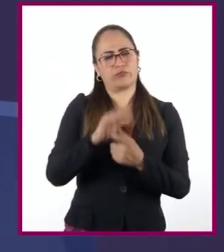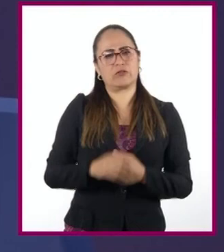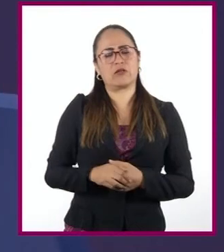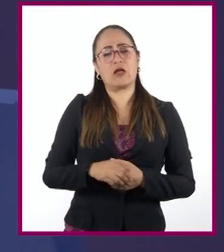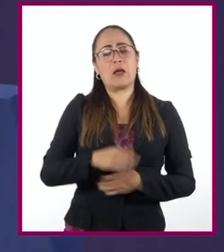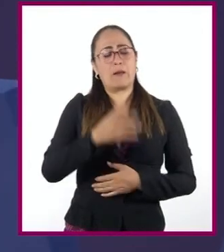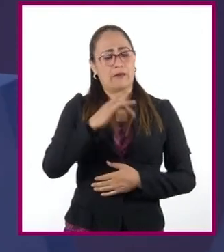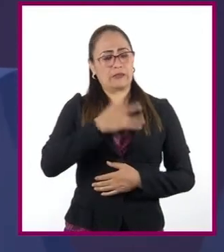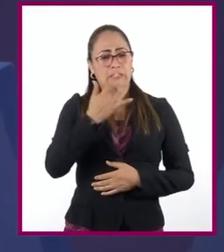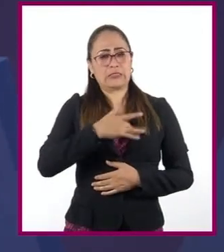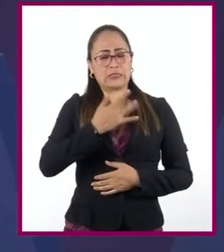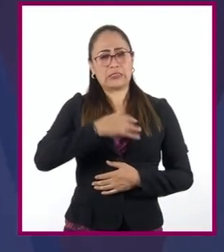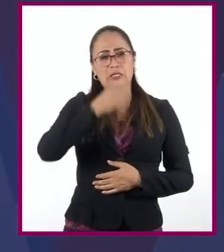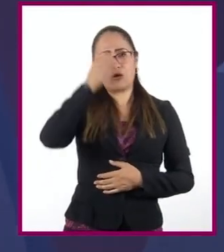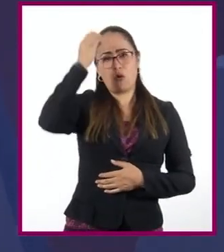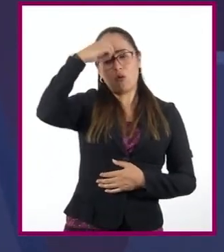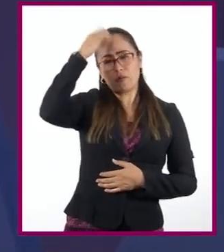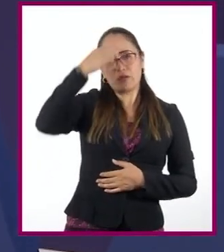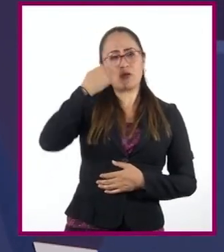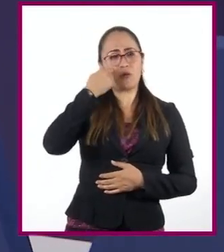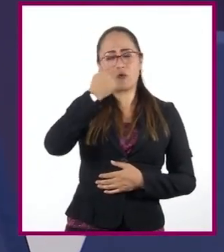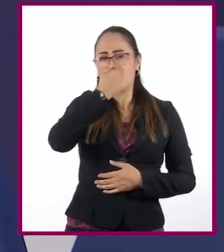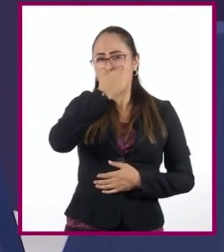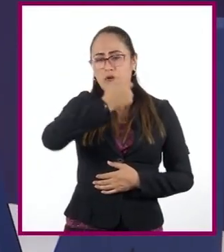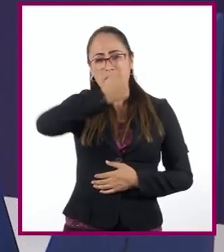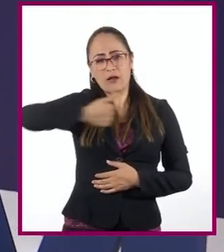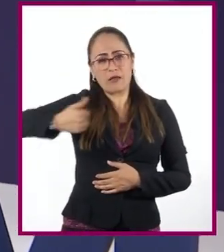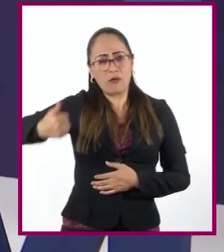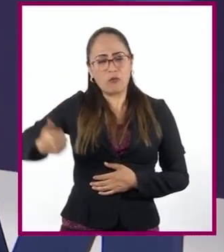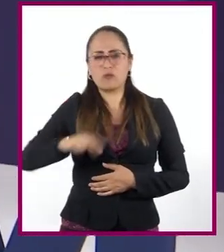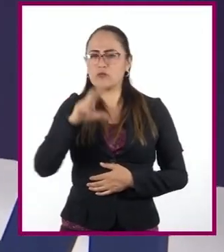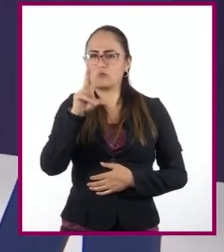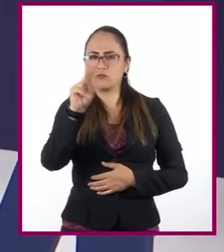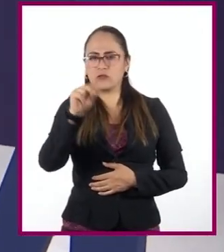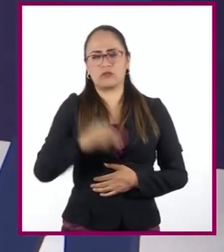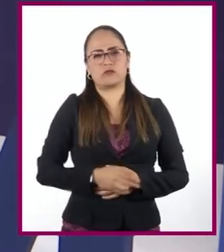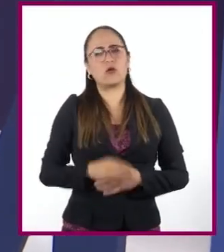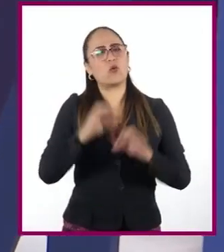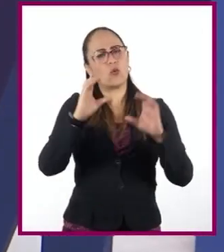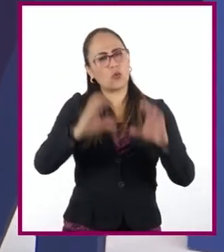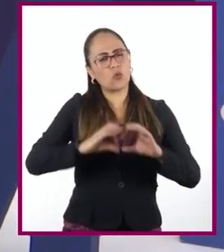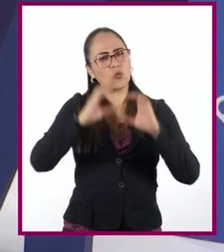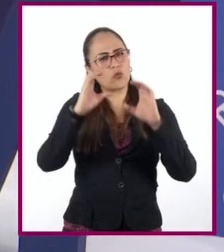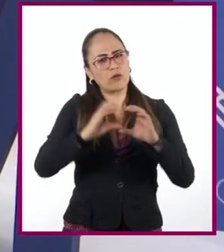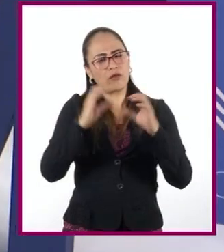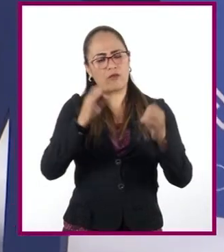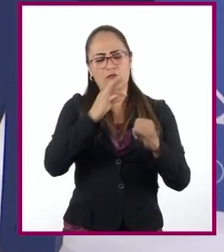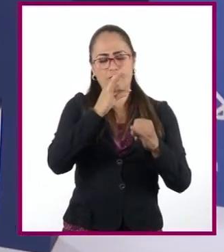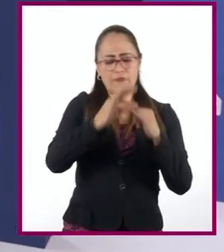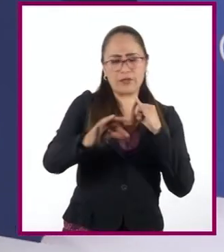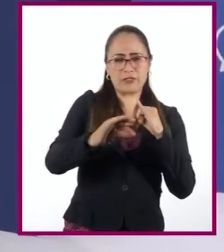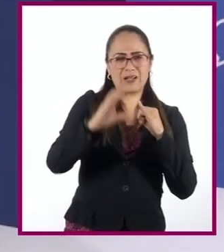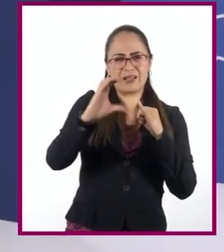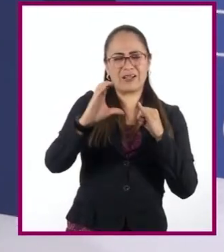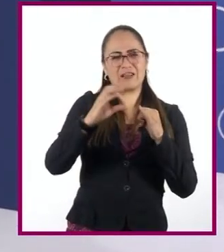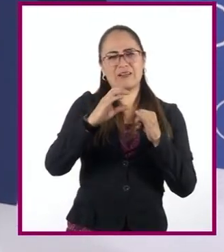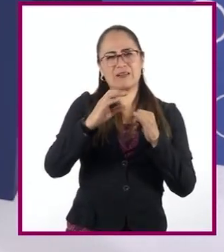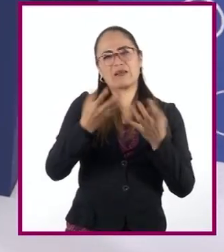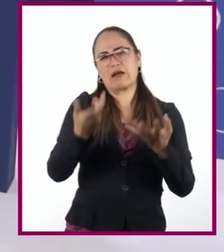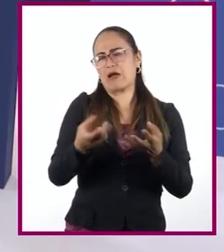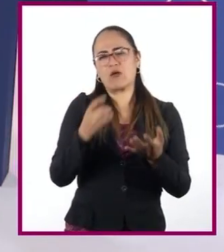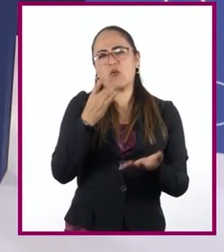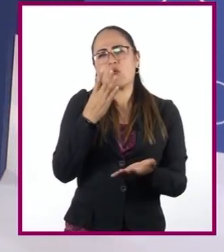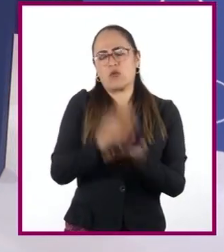contener opiniones personales o juicios de valor. Cuiden que todas sus conclusiones se basen únicamente en